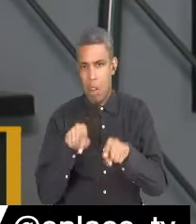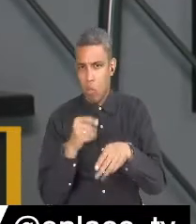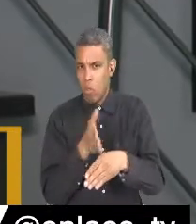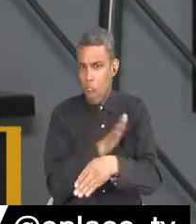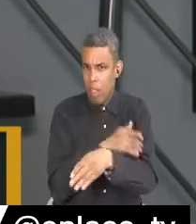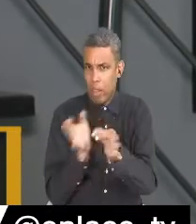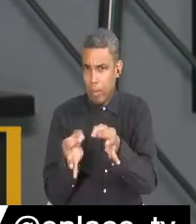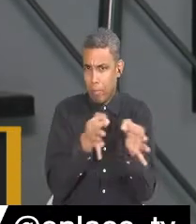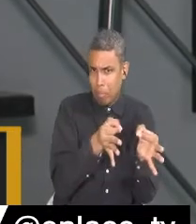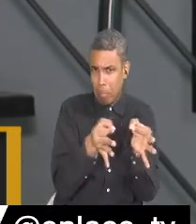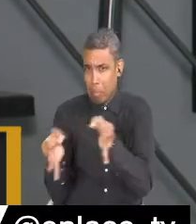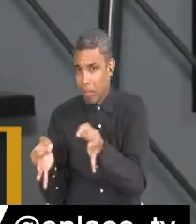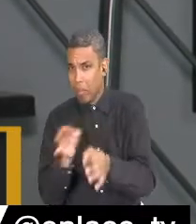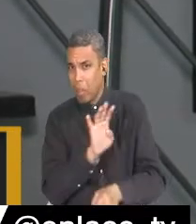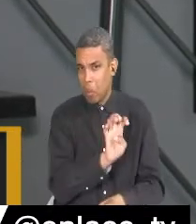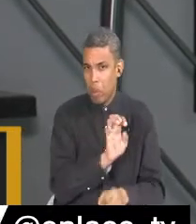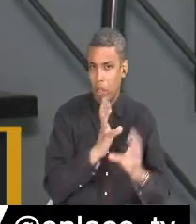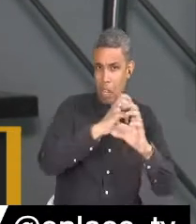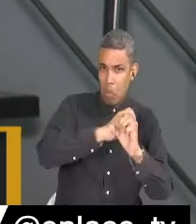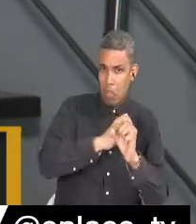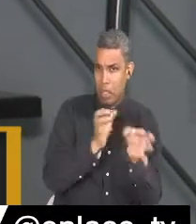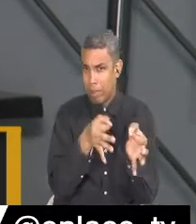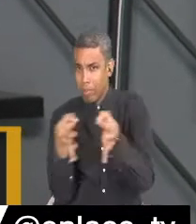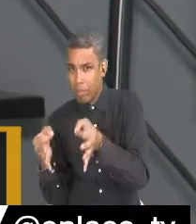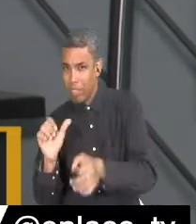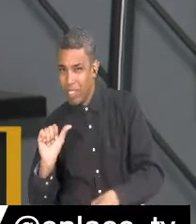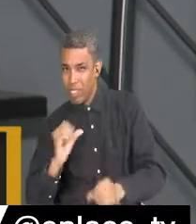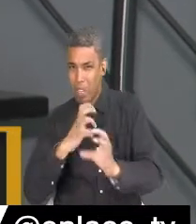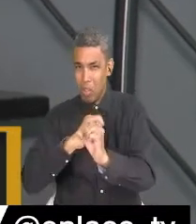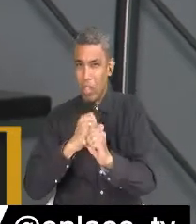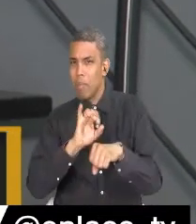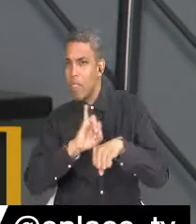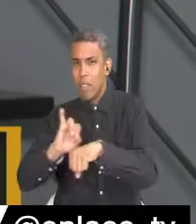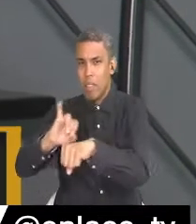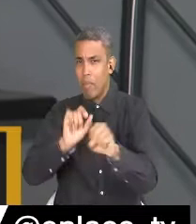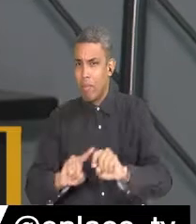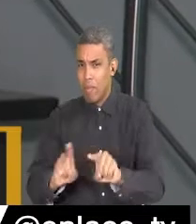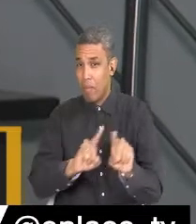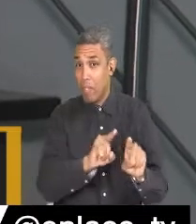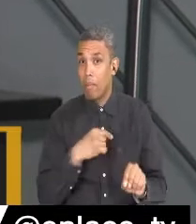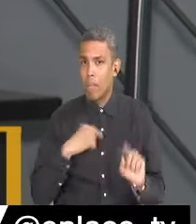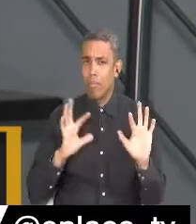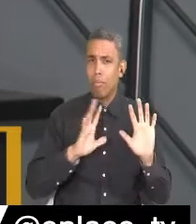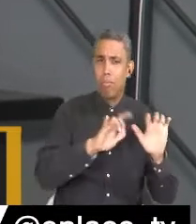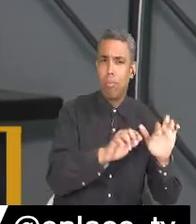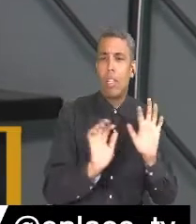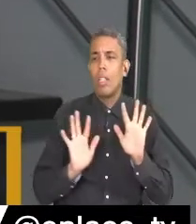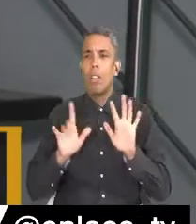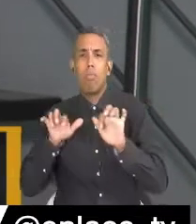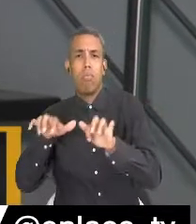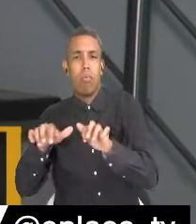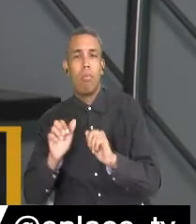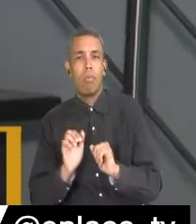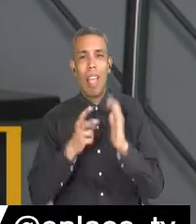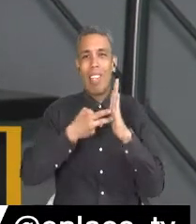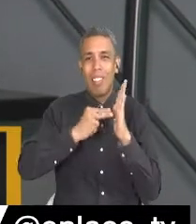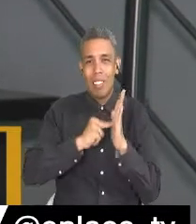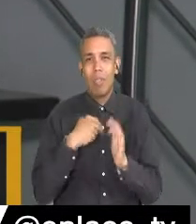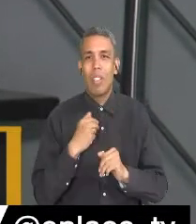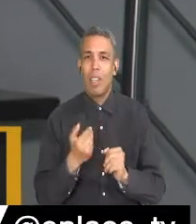nadie se puede perder porque tenemos que vivir la experiencia de la Pascua, es decir, que Cristo murió pero resucitó. Y esa